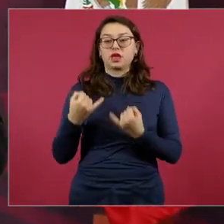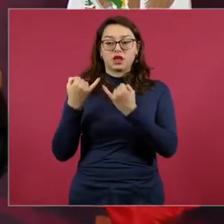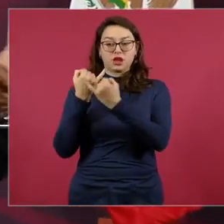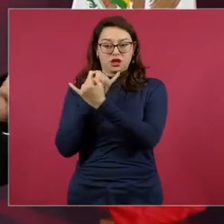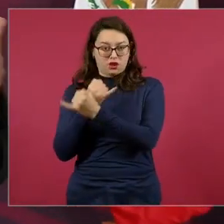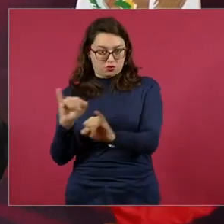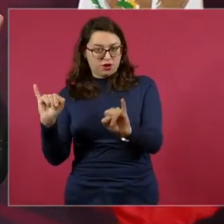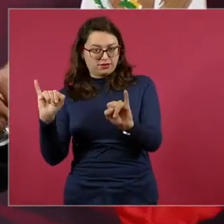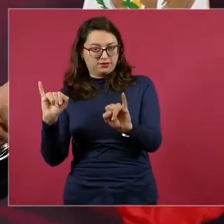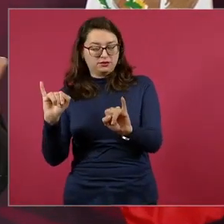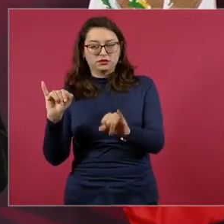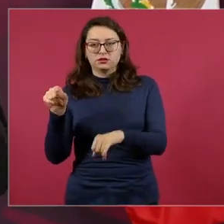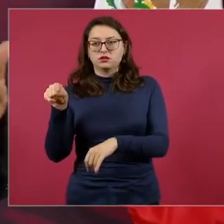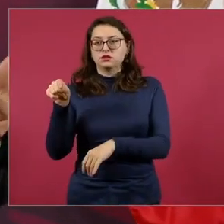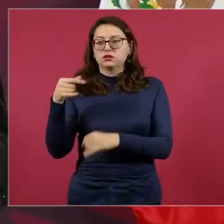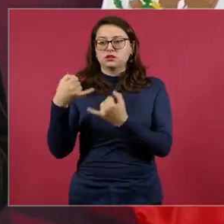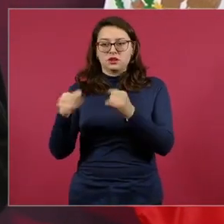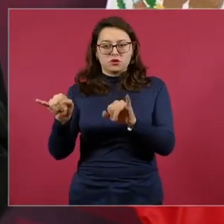hablando,